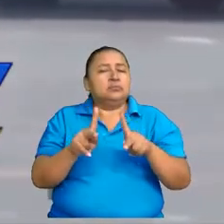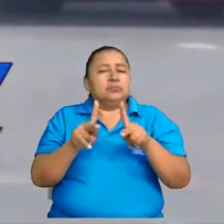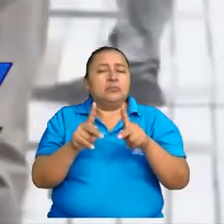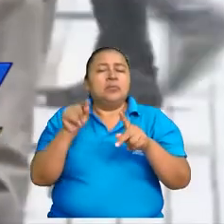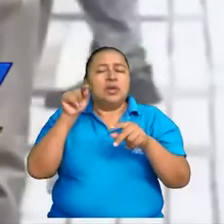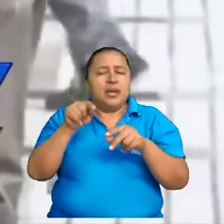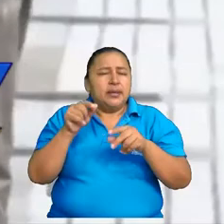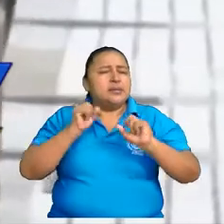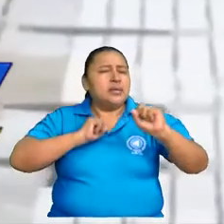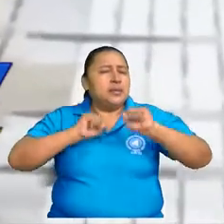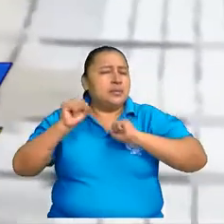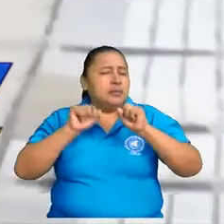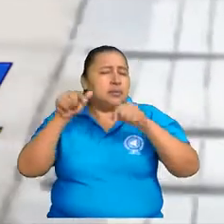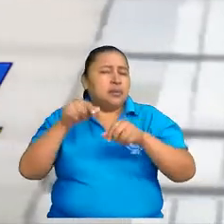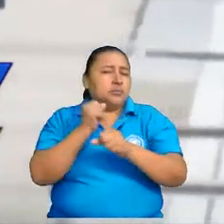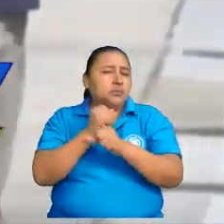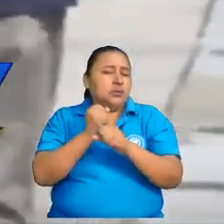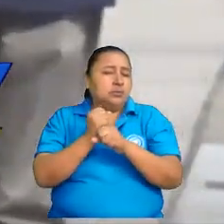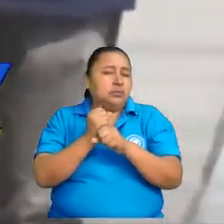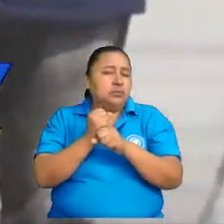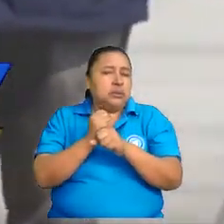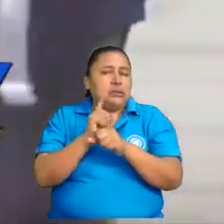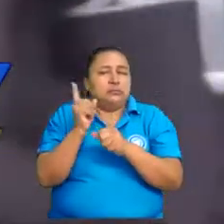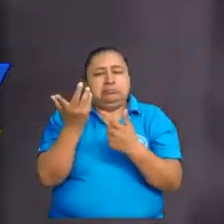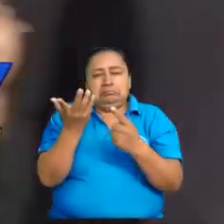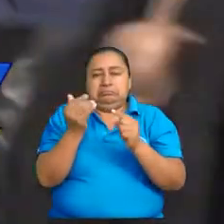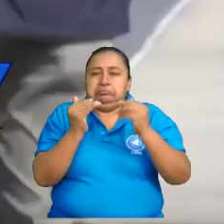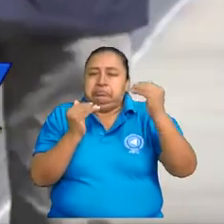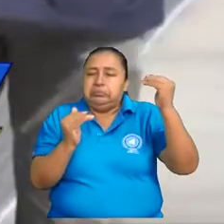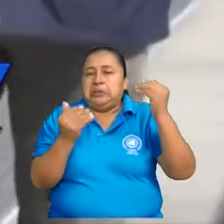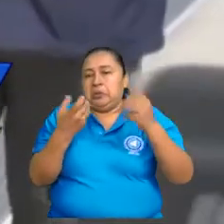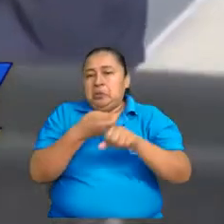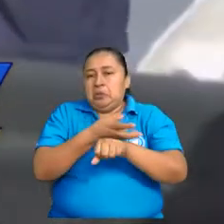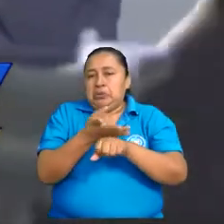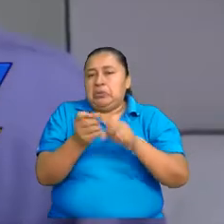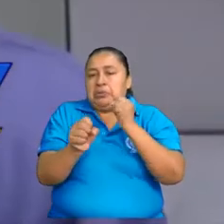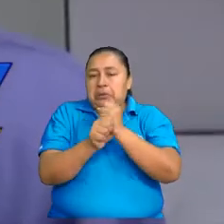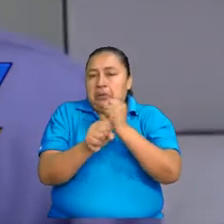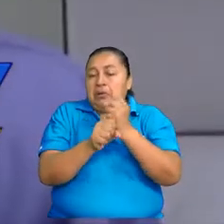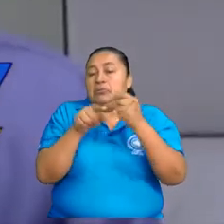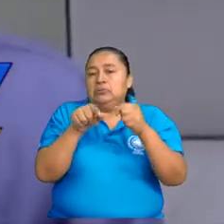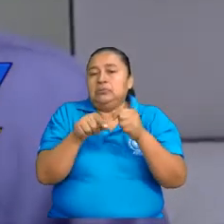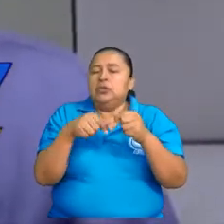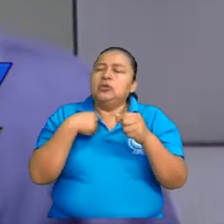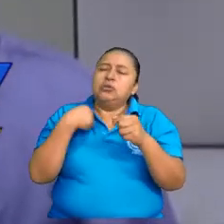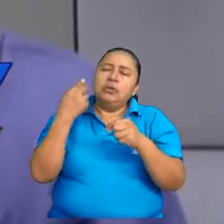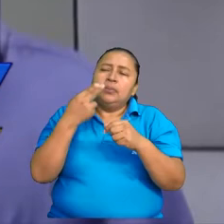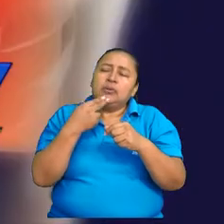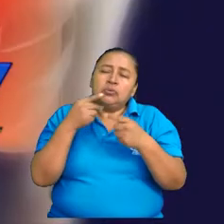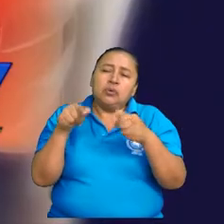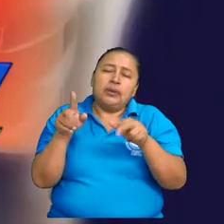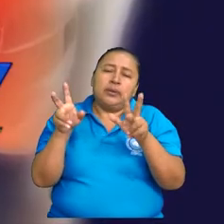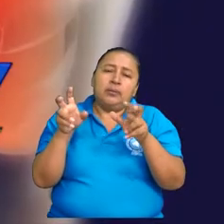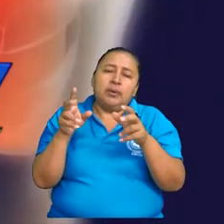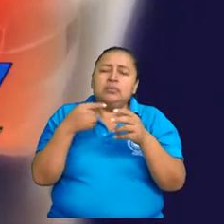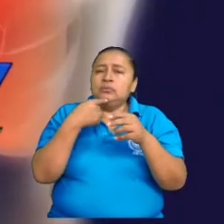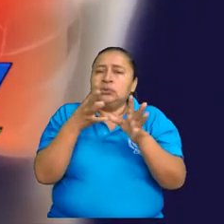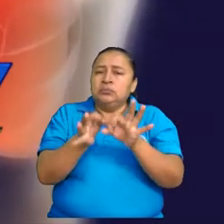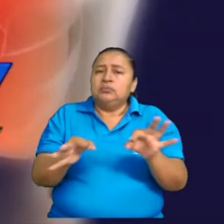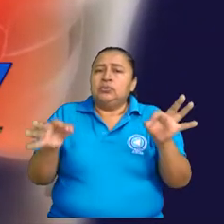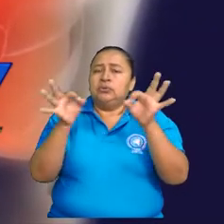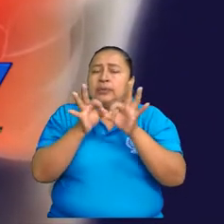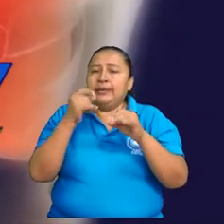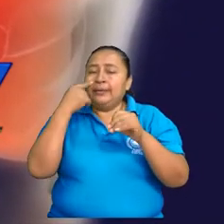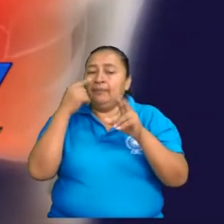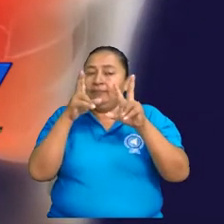esa dinámica, esta vez vemos que no es una distancia mayor en una recomendación y la otra. Le consulto al aspecto de cuán importante es